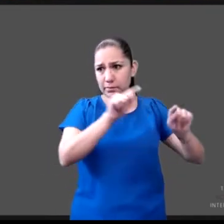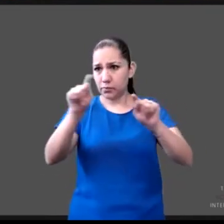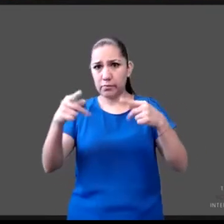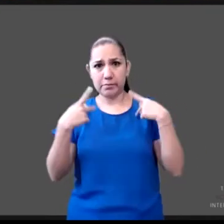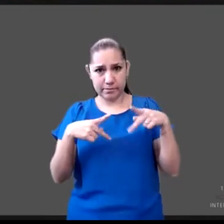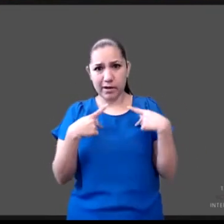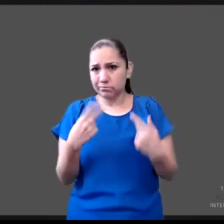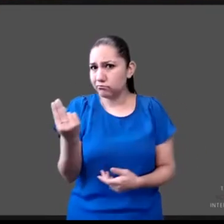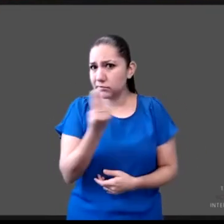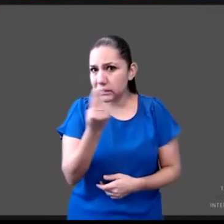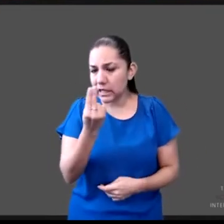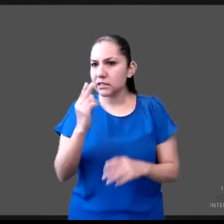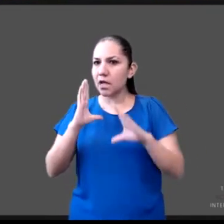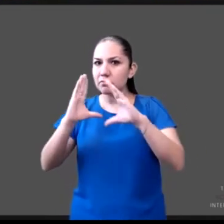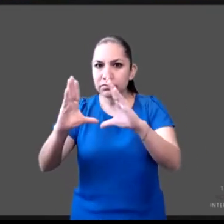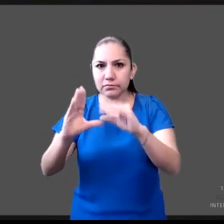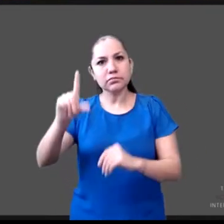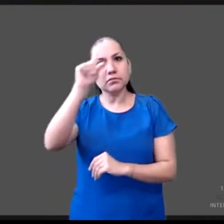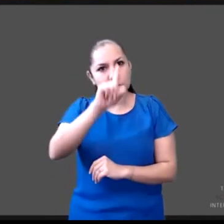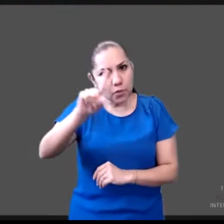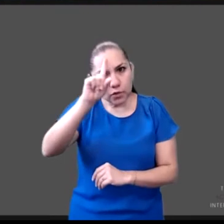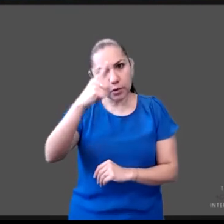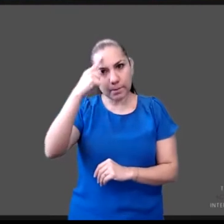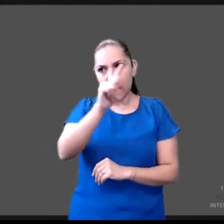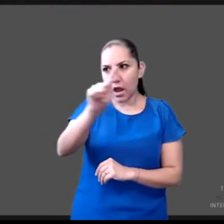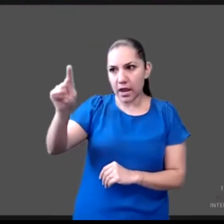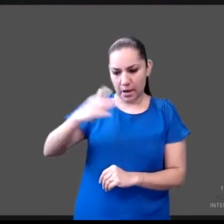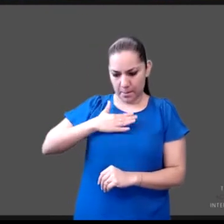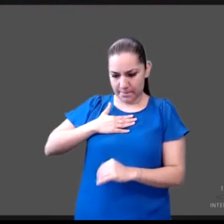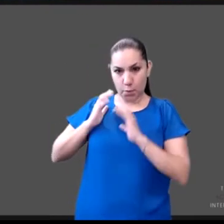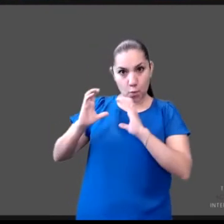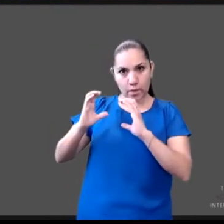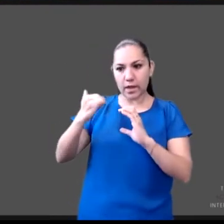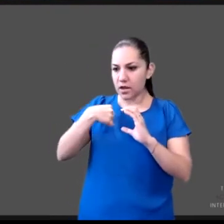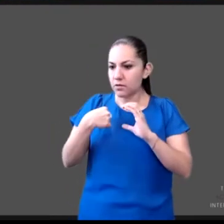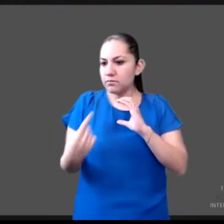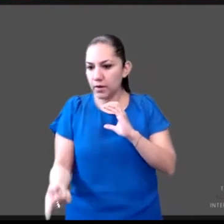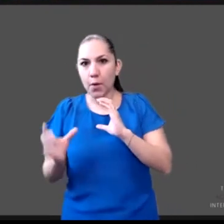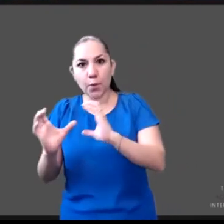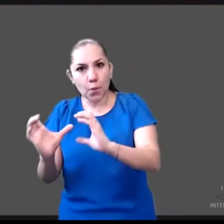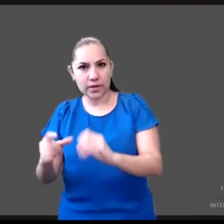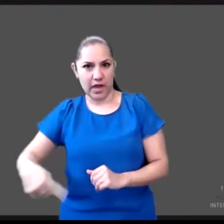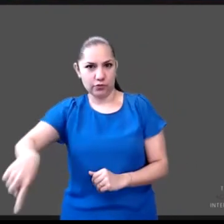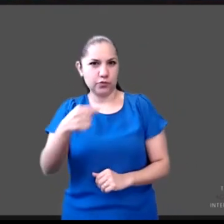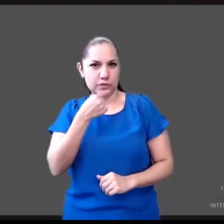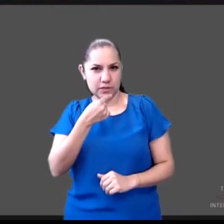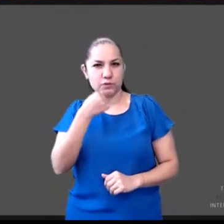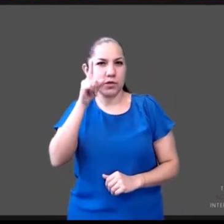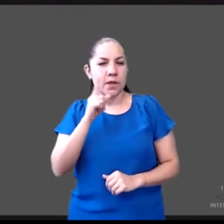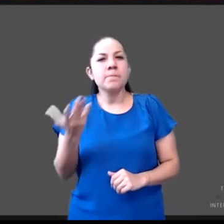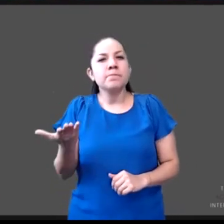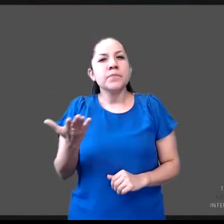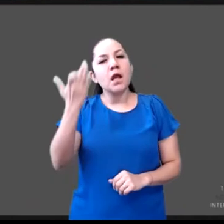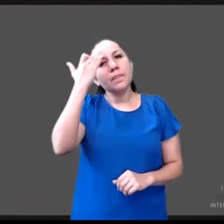herramientas fundamentales de autocuidado y de cuidado de las niñas y los niños. O sea, ¿cómo los vamos a acompañar en este proceso? ¿Cómo vamos a desarrollar esas habilidades para